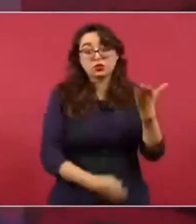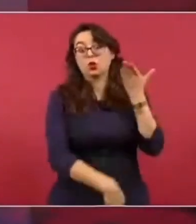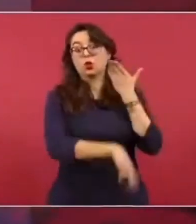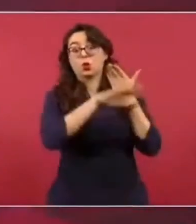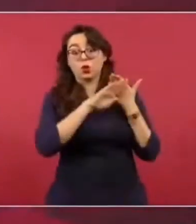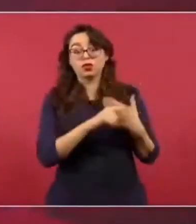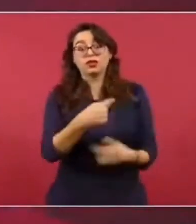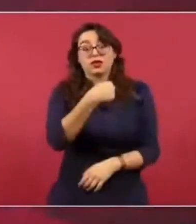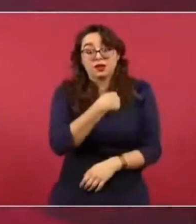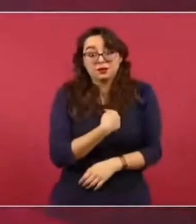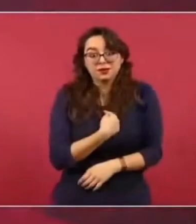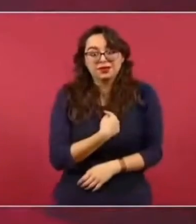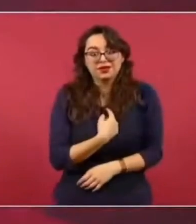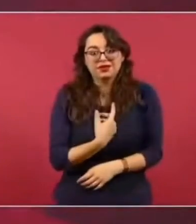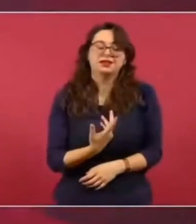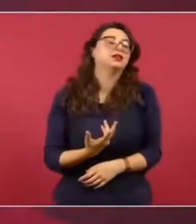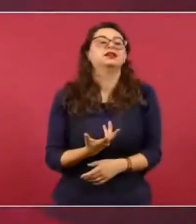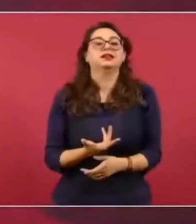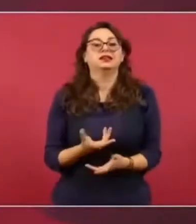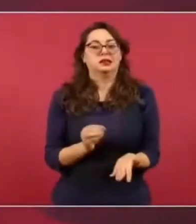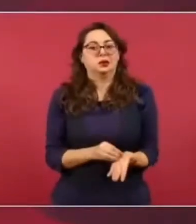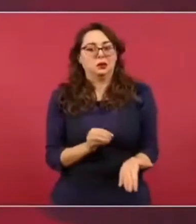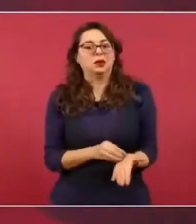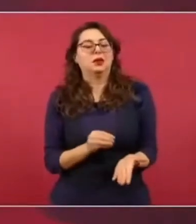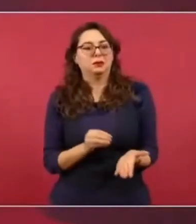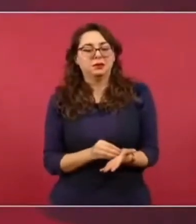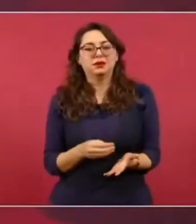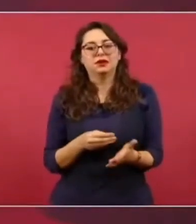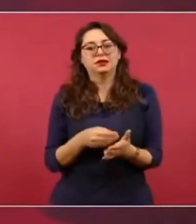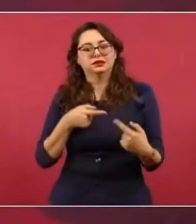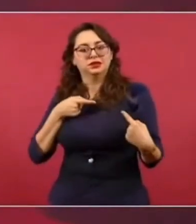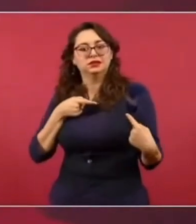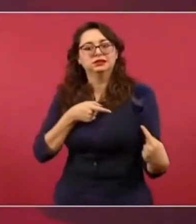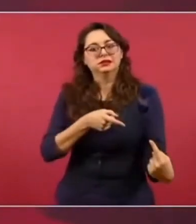No, si todavía están ahí.